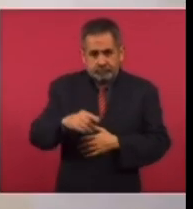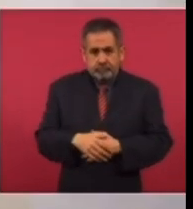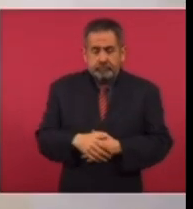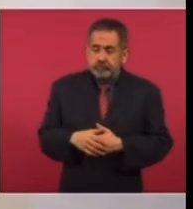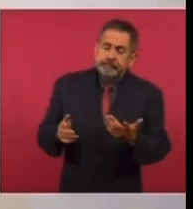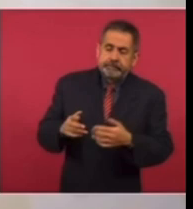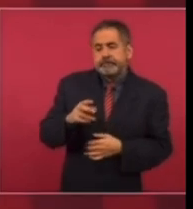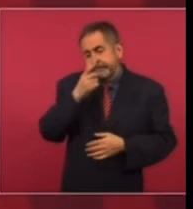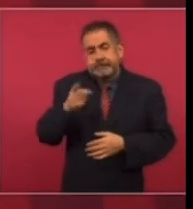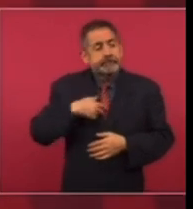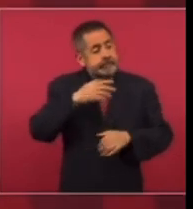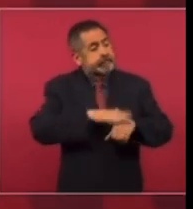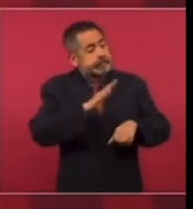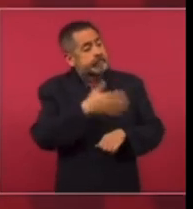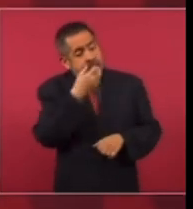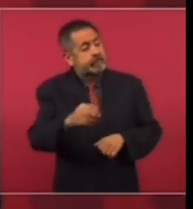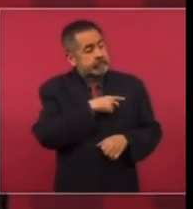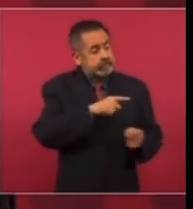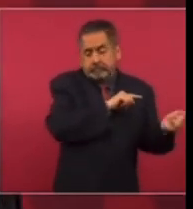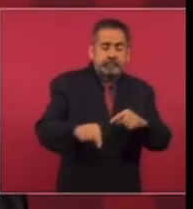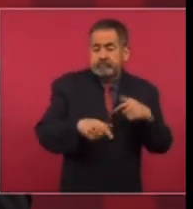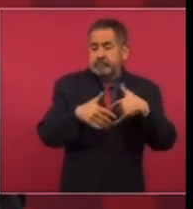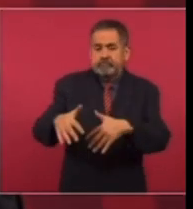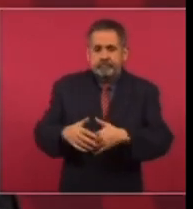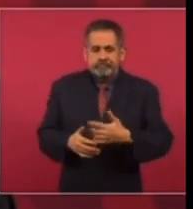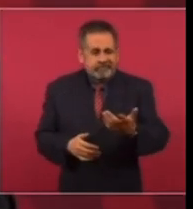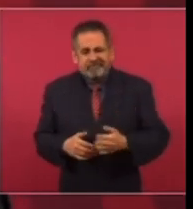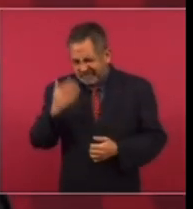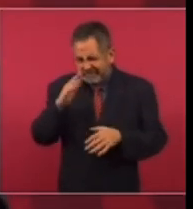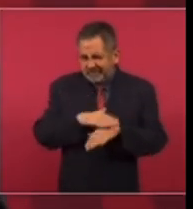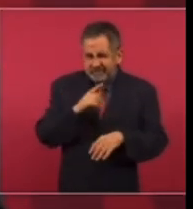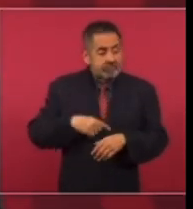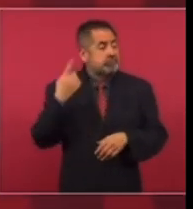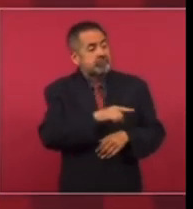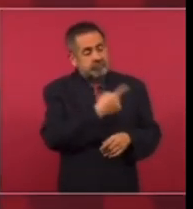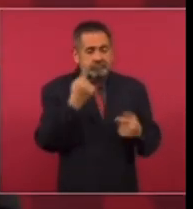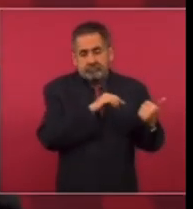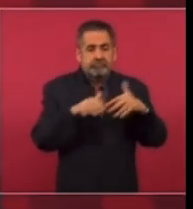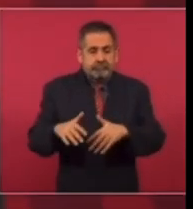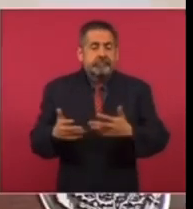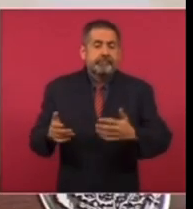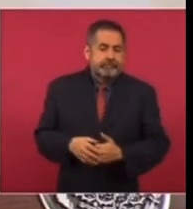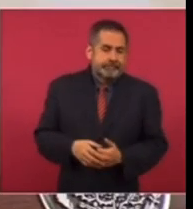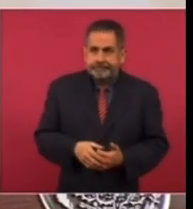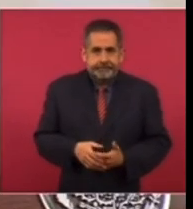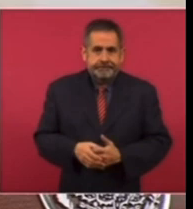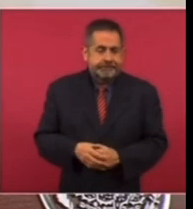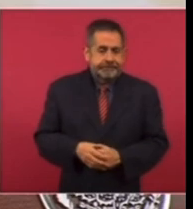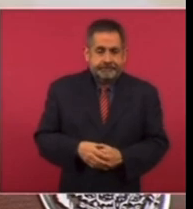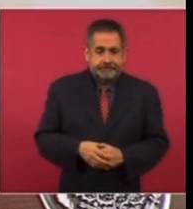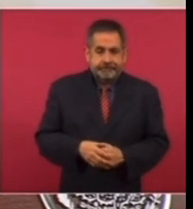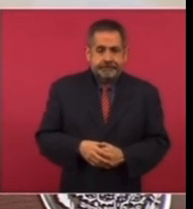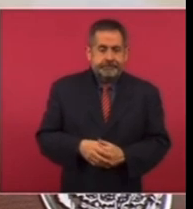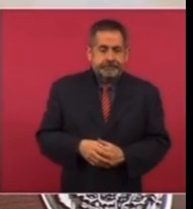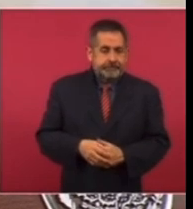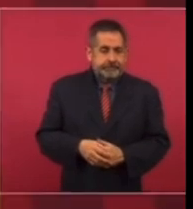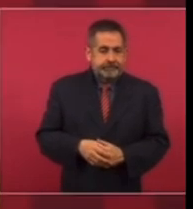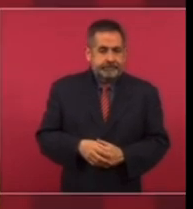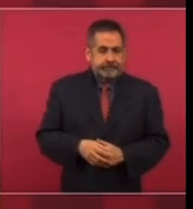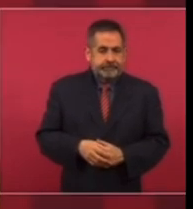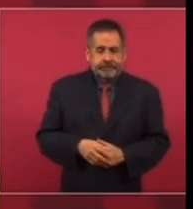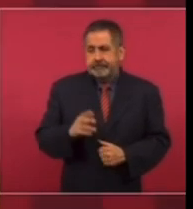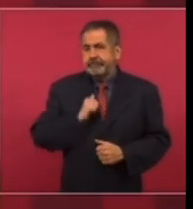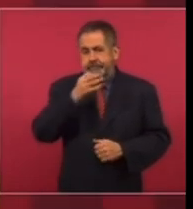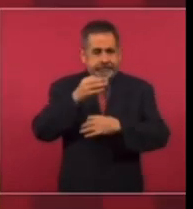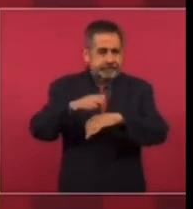acarreados saben Por qué vienen acarreados a y